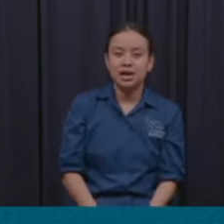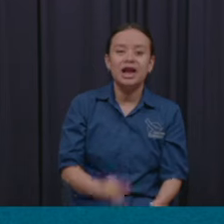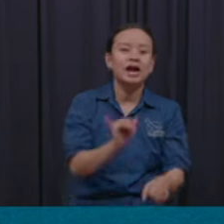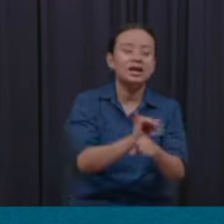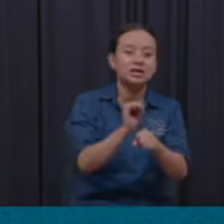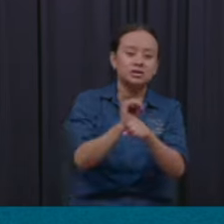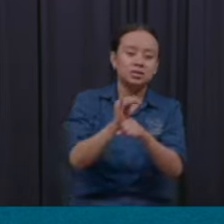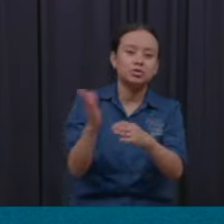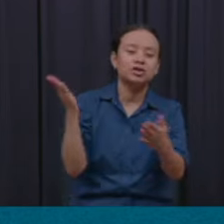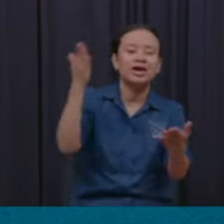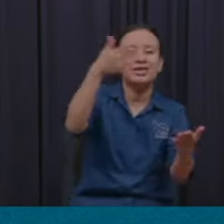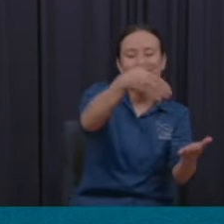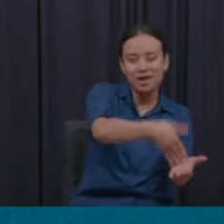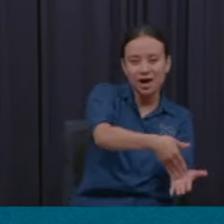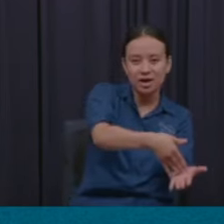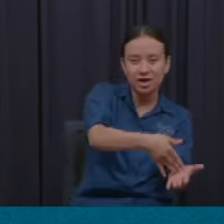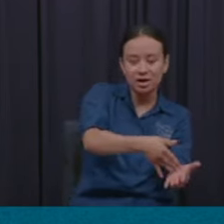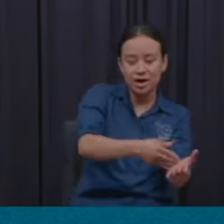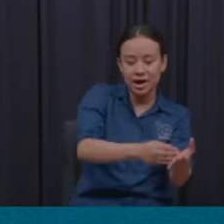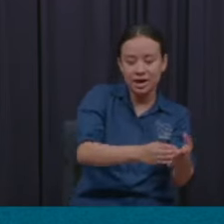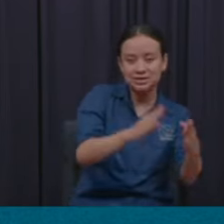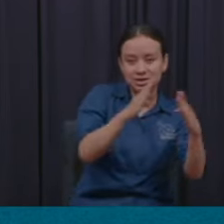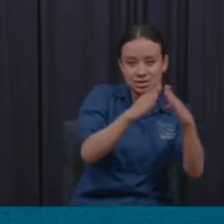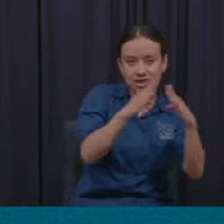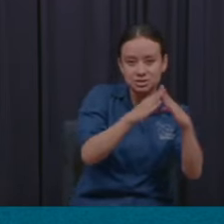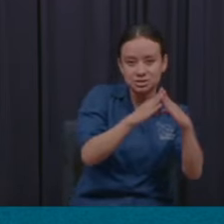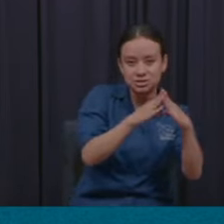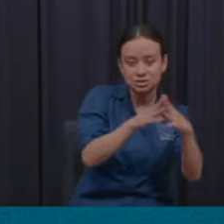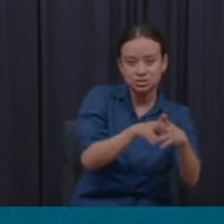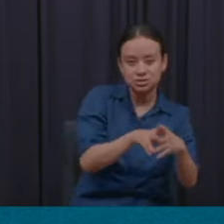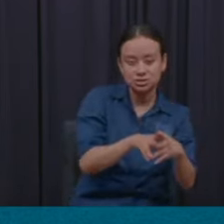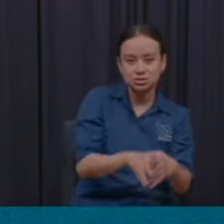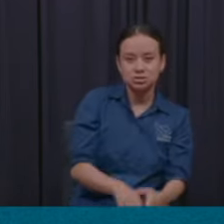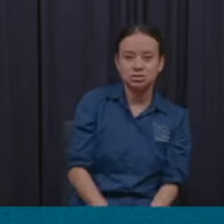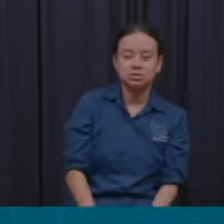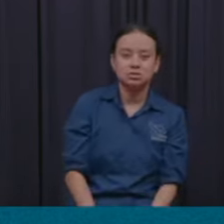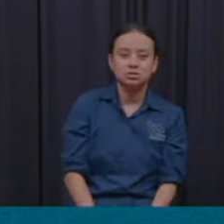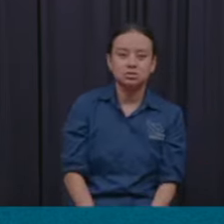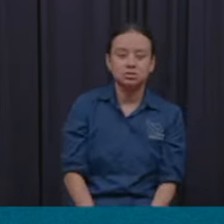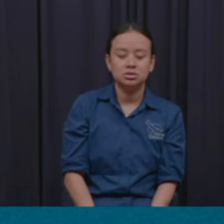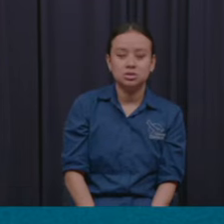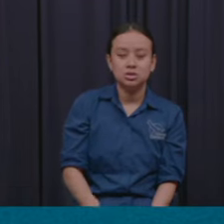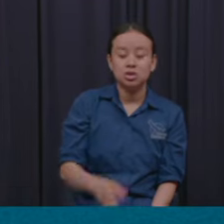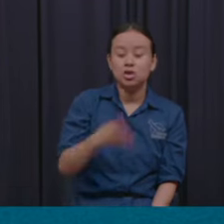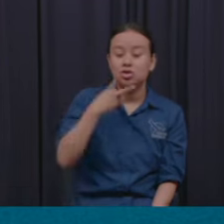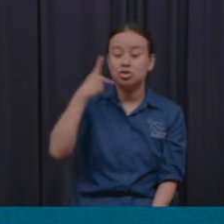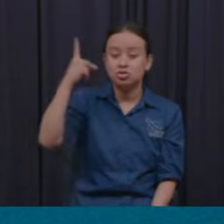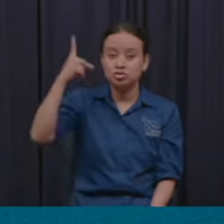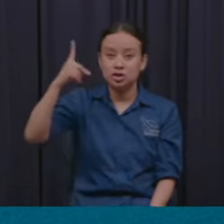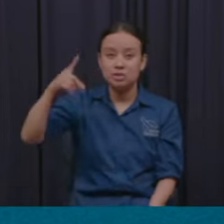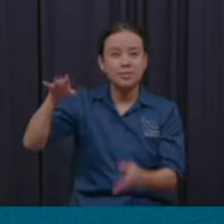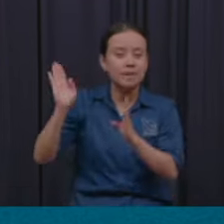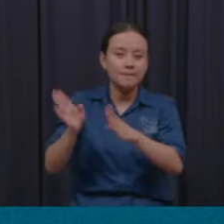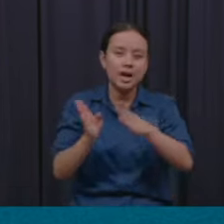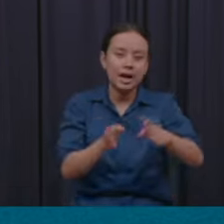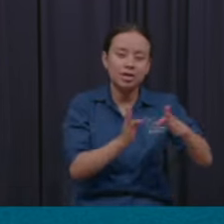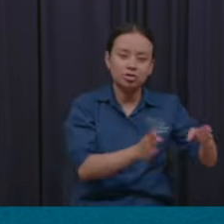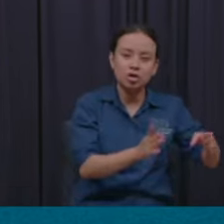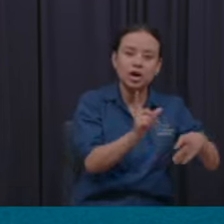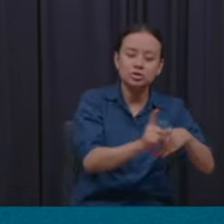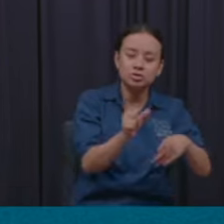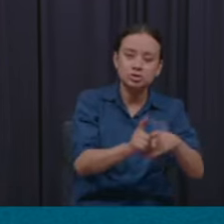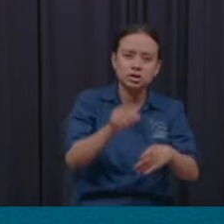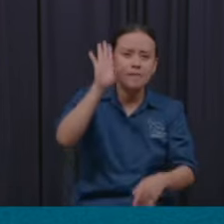Pero antes que llegaran ellos a la tierra prometida, ya Dios iba poniendo los parámetros. ¿Por qué? Porque en esa tierra se